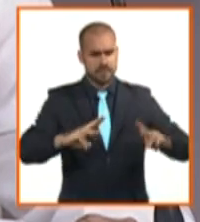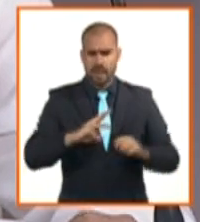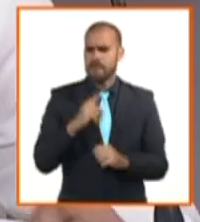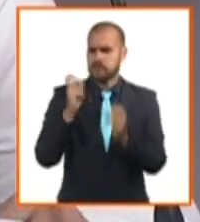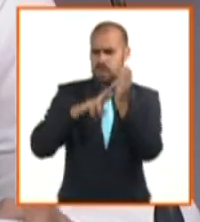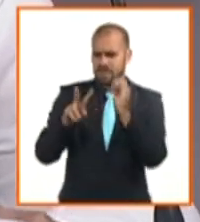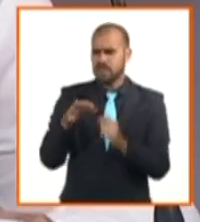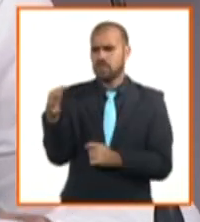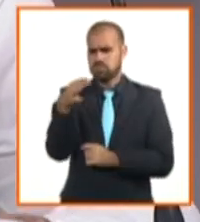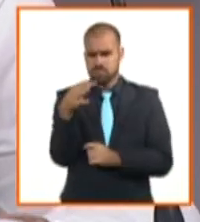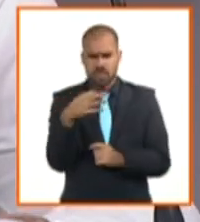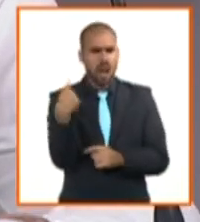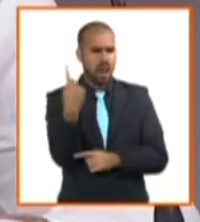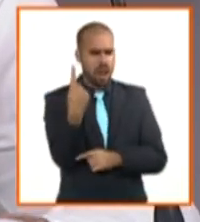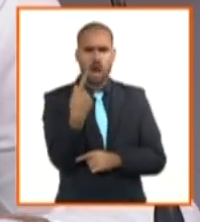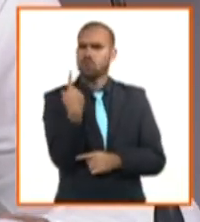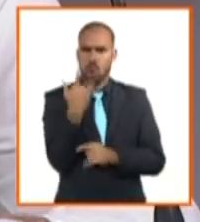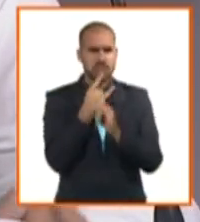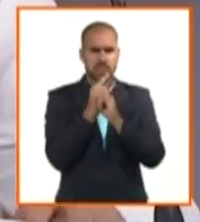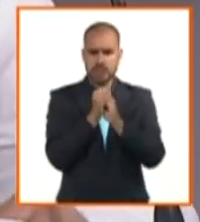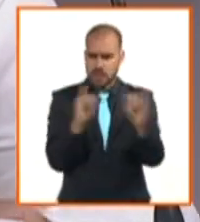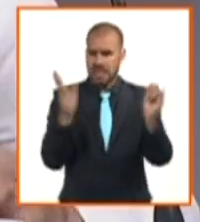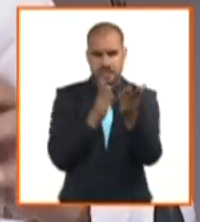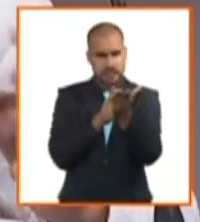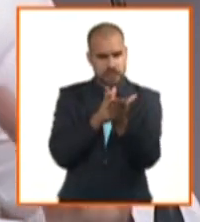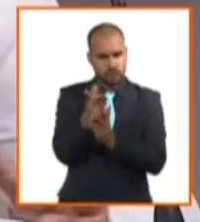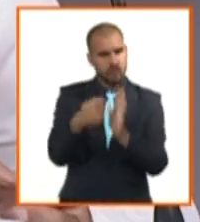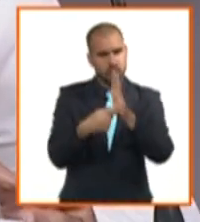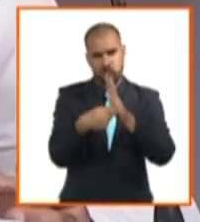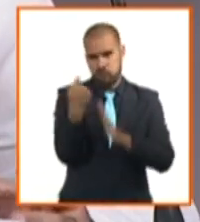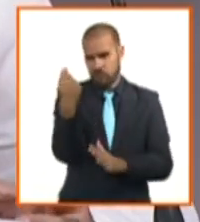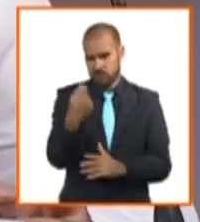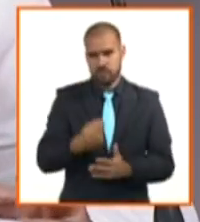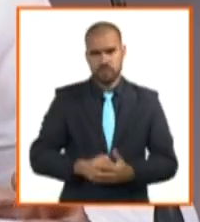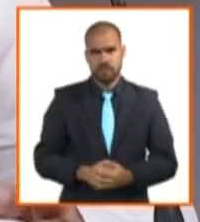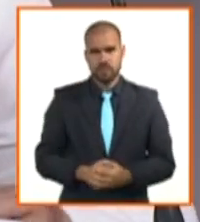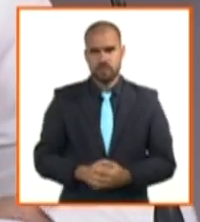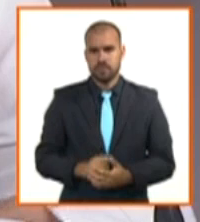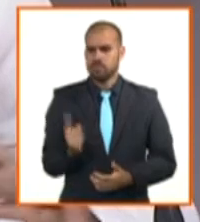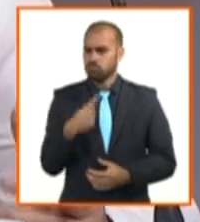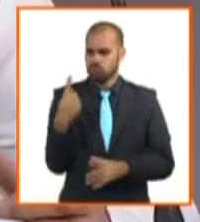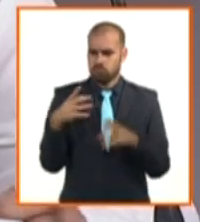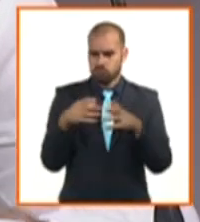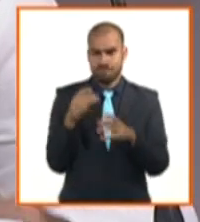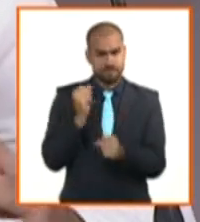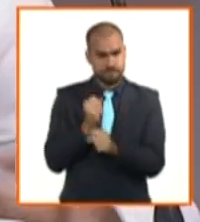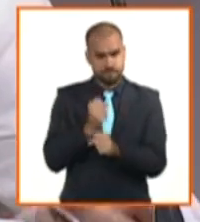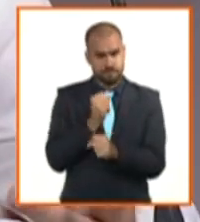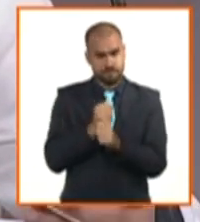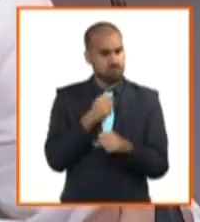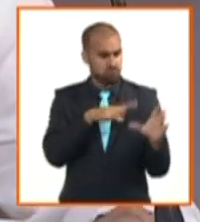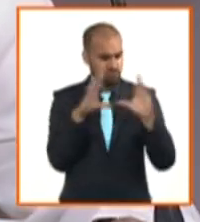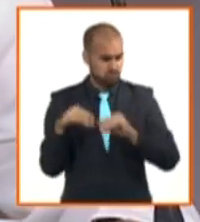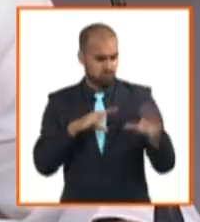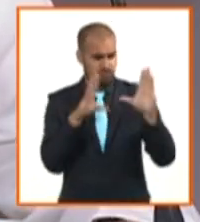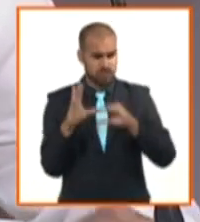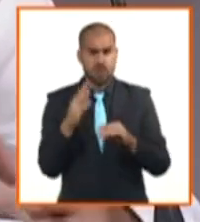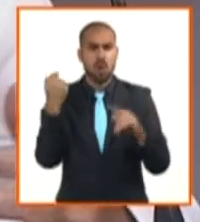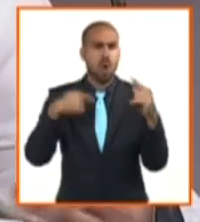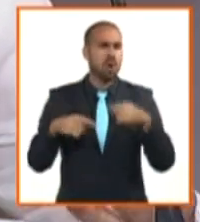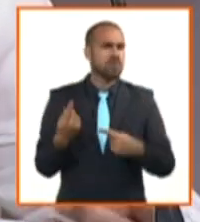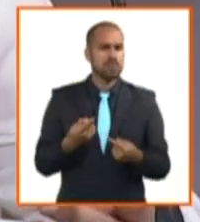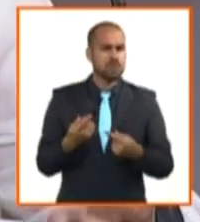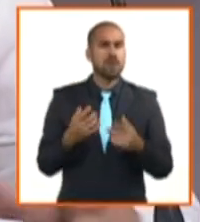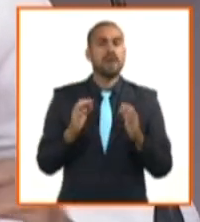manteniendo la información de manera permanente para que pueda hacer el equipo está trabajando completamente hoy también hemos tenido la posibilidad en el